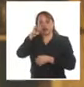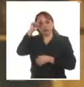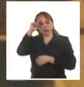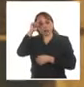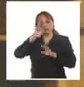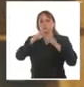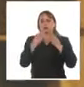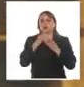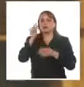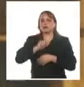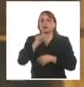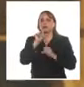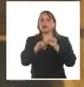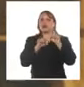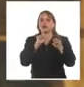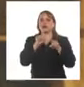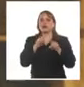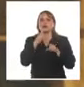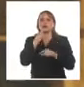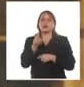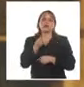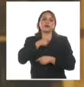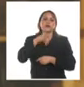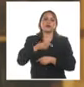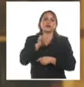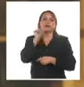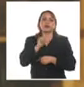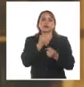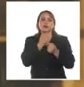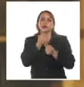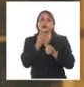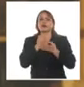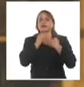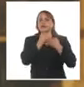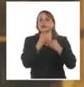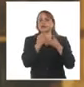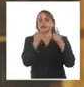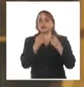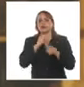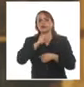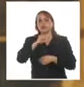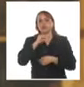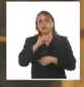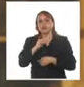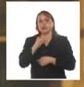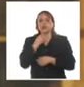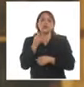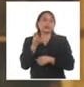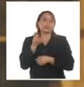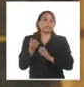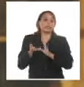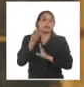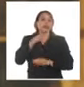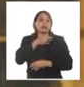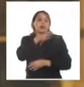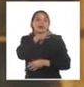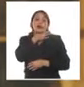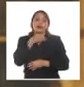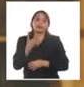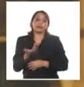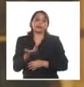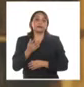establecidos como clientes vulnerables, que son los que se subsidian fundamentalmente porque su poder adquisitivo no alcanza para llegar